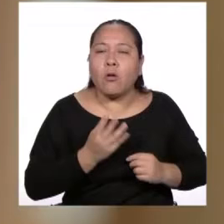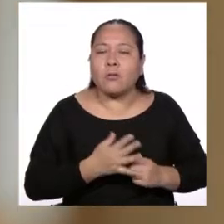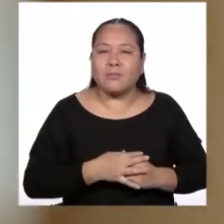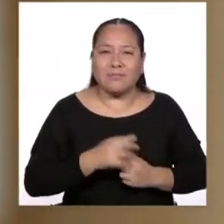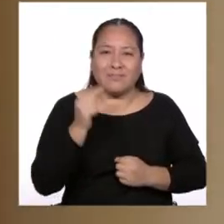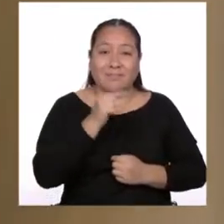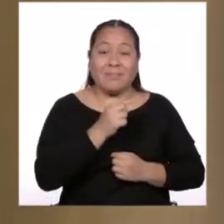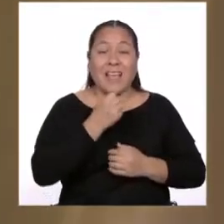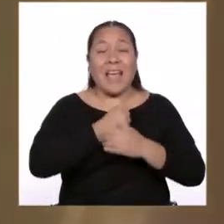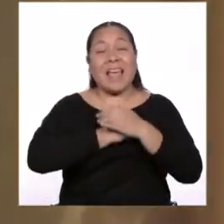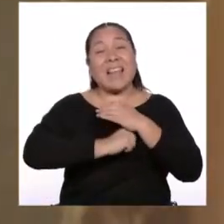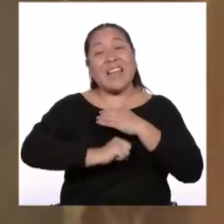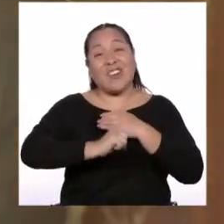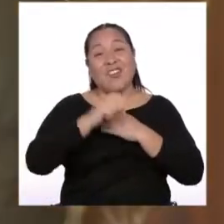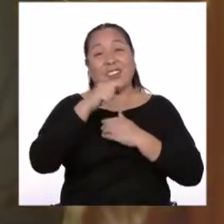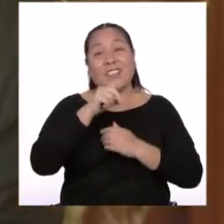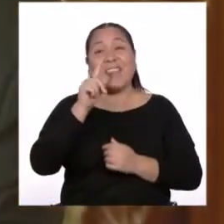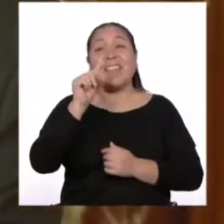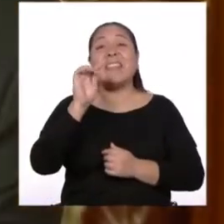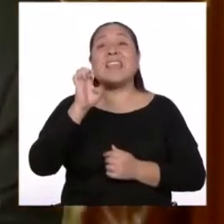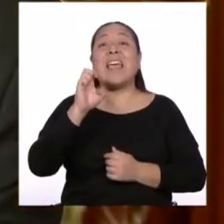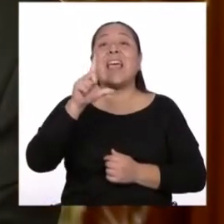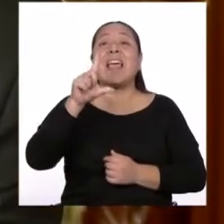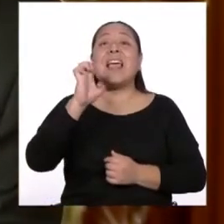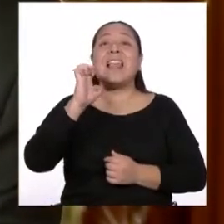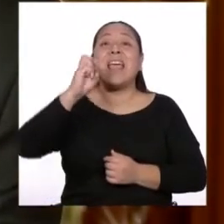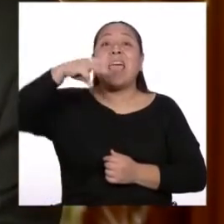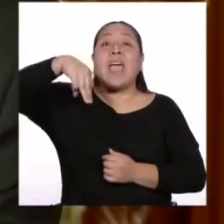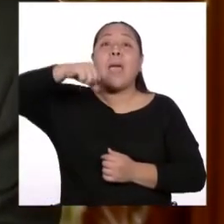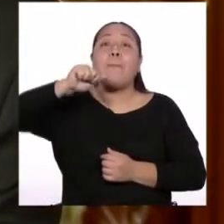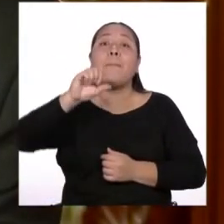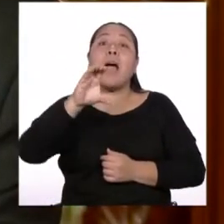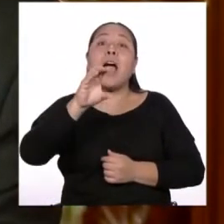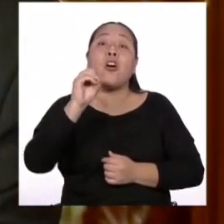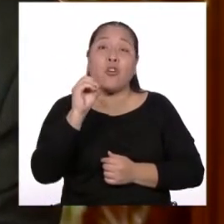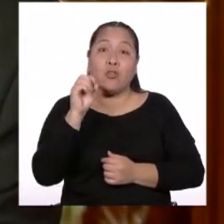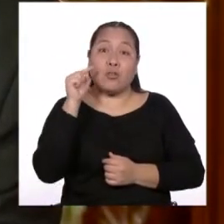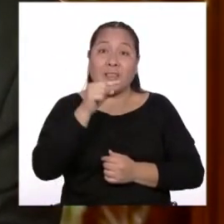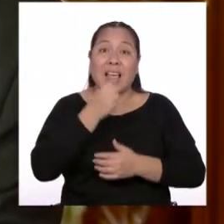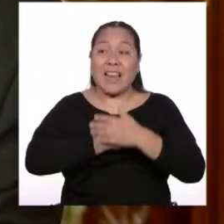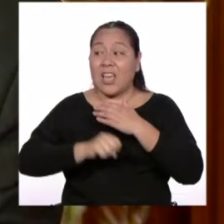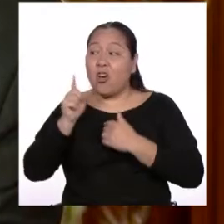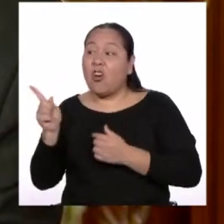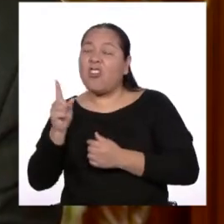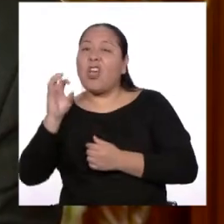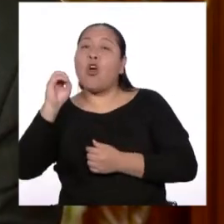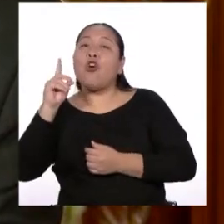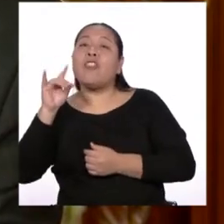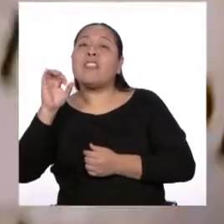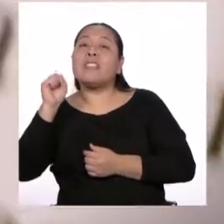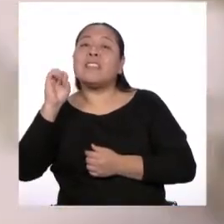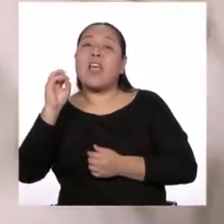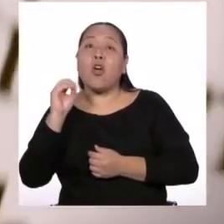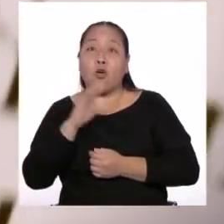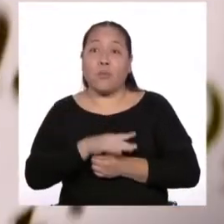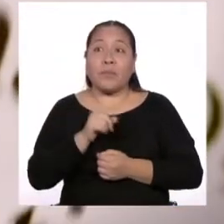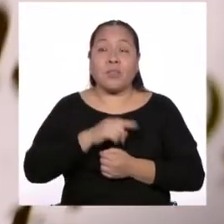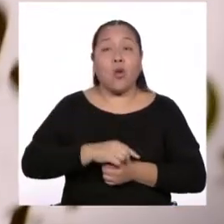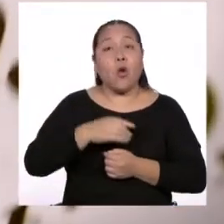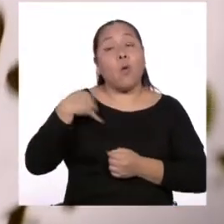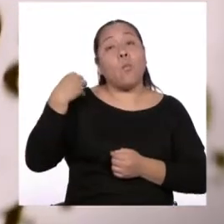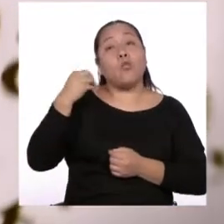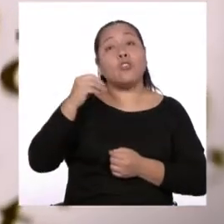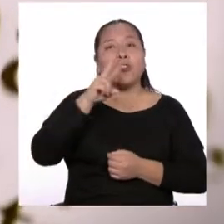Telémaco, el hijo de Odiseo, es una figura gravitante en todo el relato. Es un muchacho de